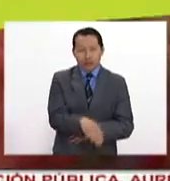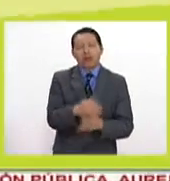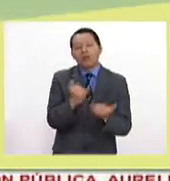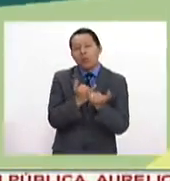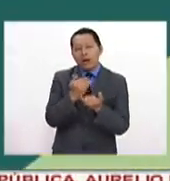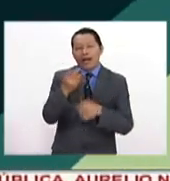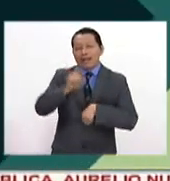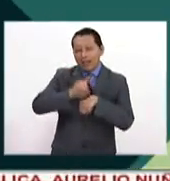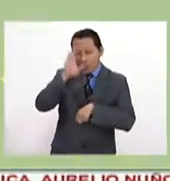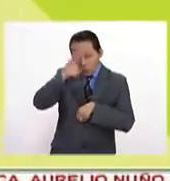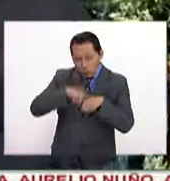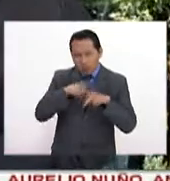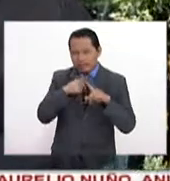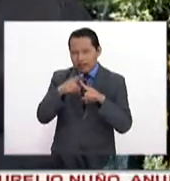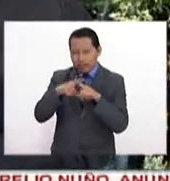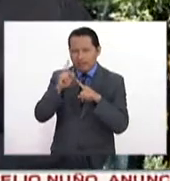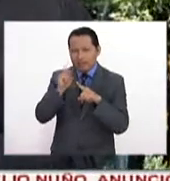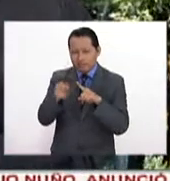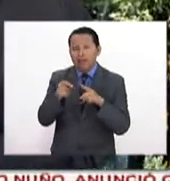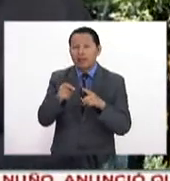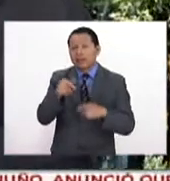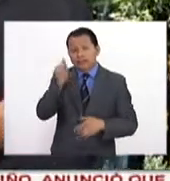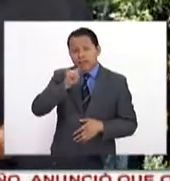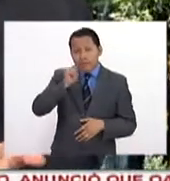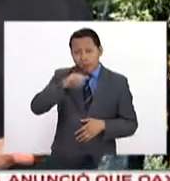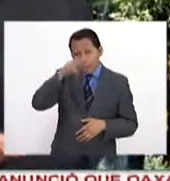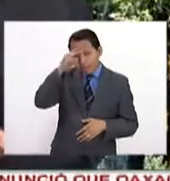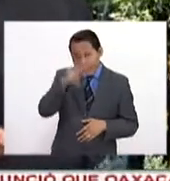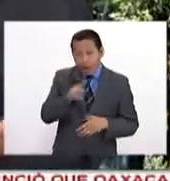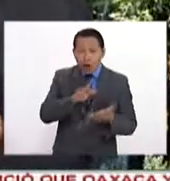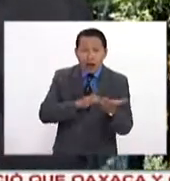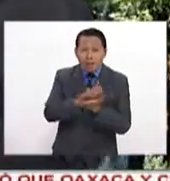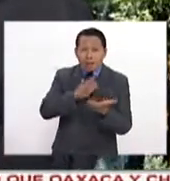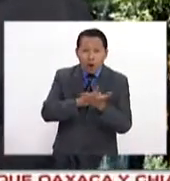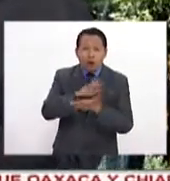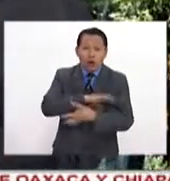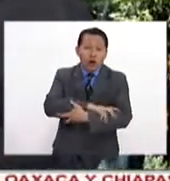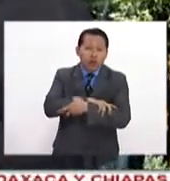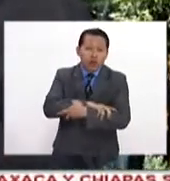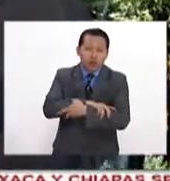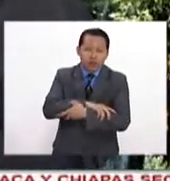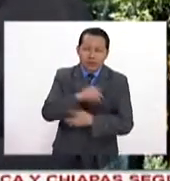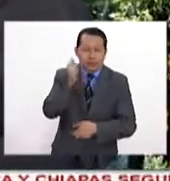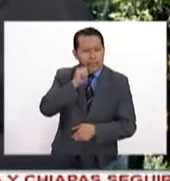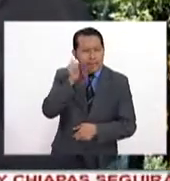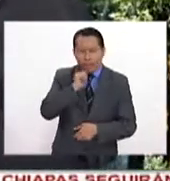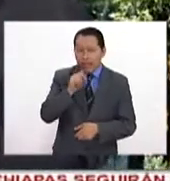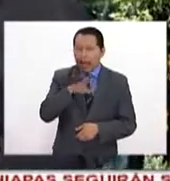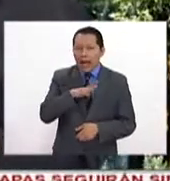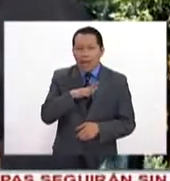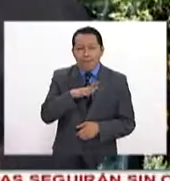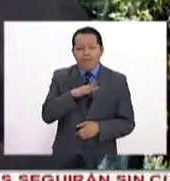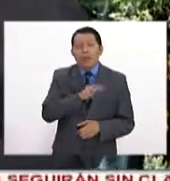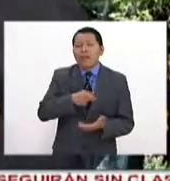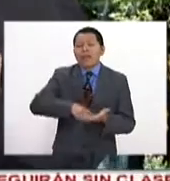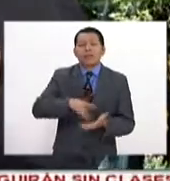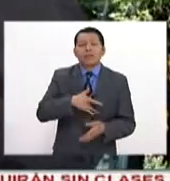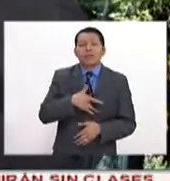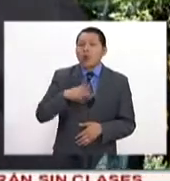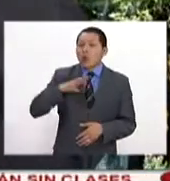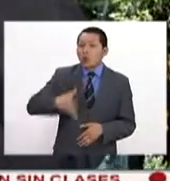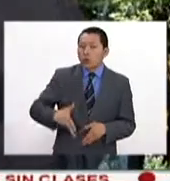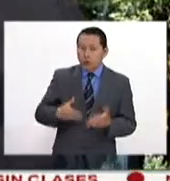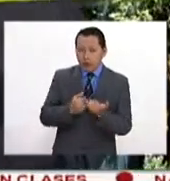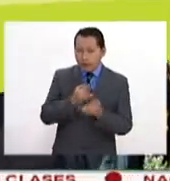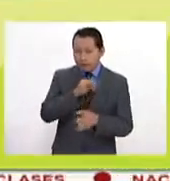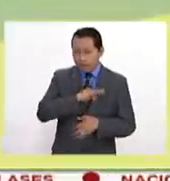duda, las muestras de solidaridad del mexicano es otra de las razones en las que se basa el popular para sentirse orgulloso de